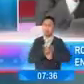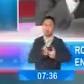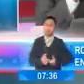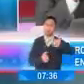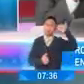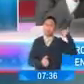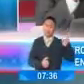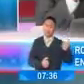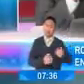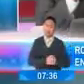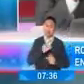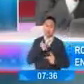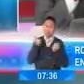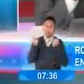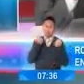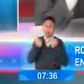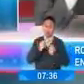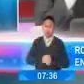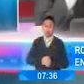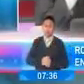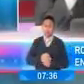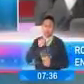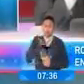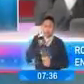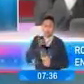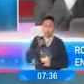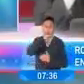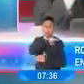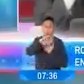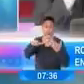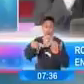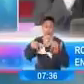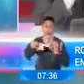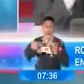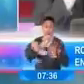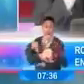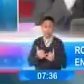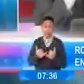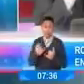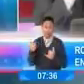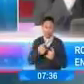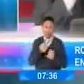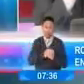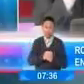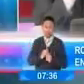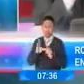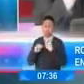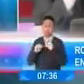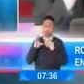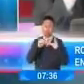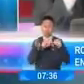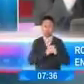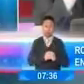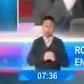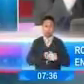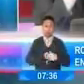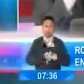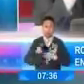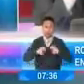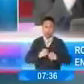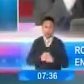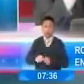centro del poder. Y creo que todo eso también hace que haya mucha pirotecnia alrededor. Los investigados prefieren que se hable